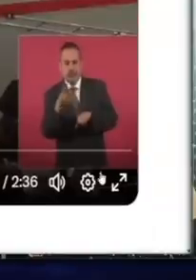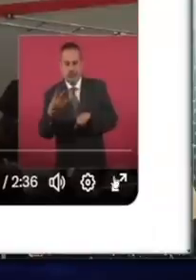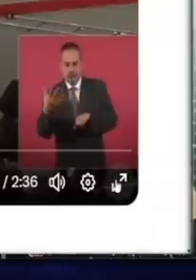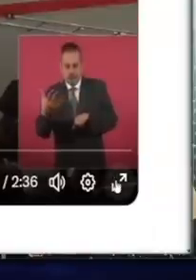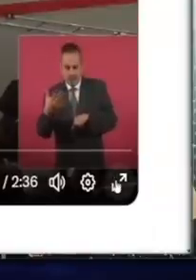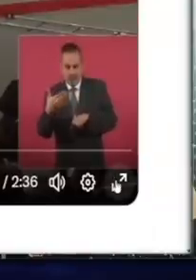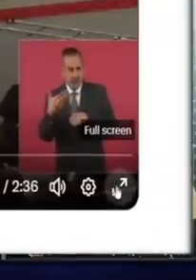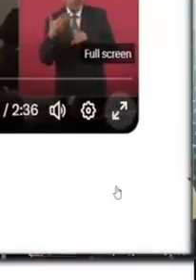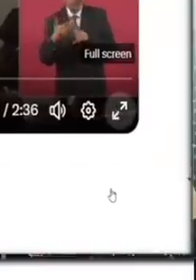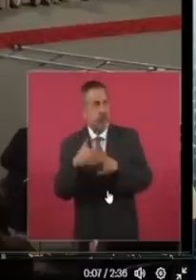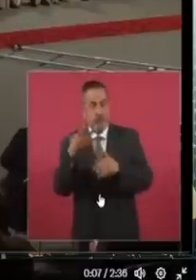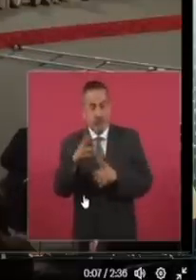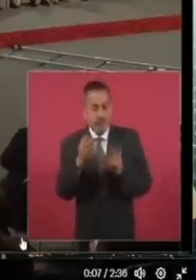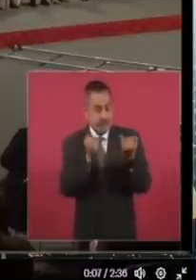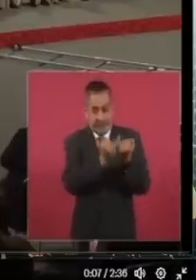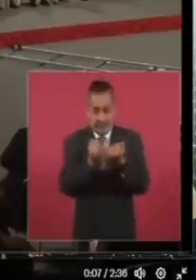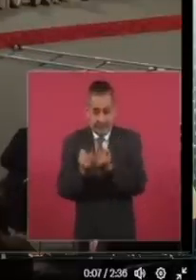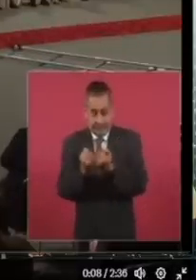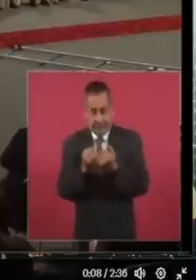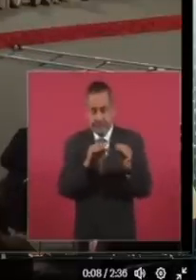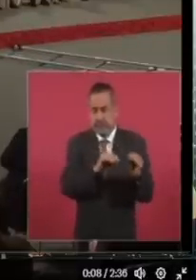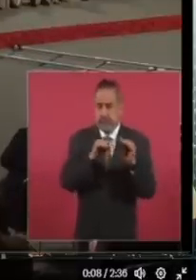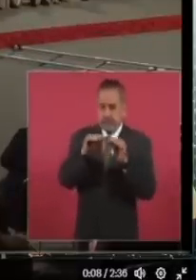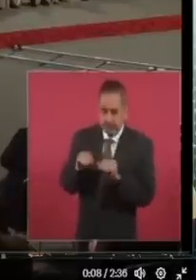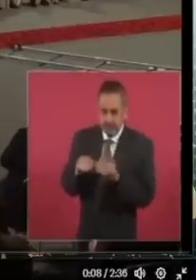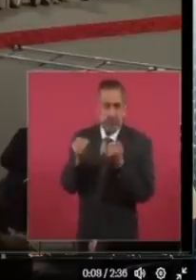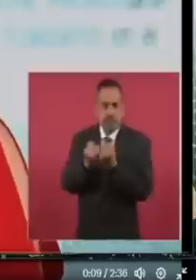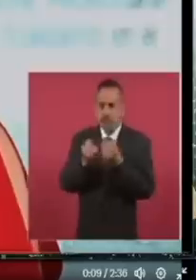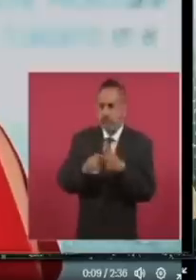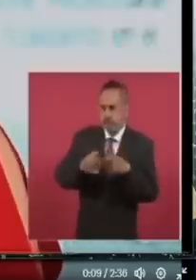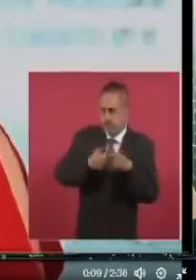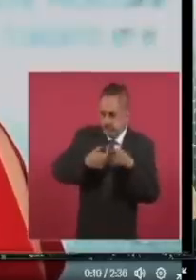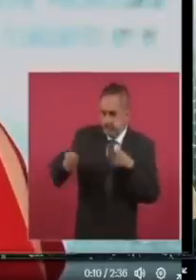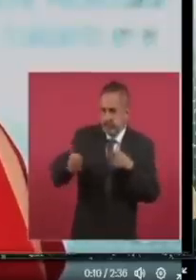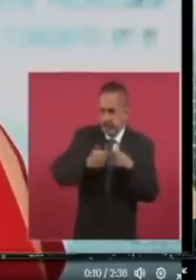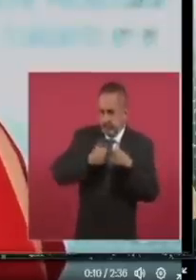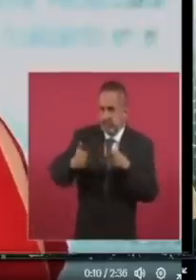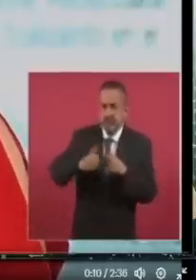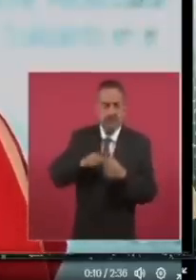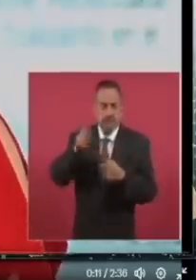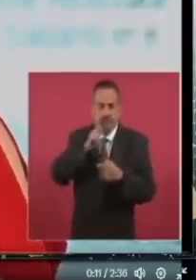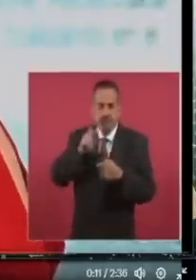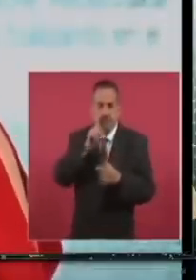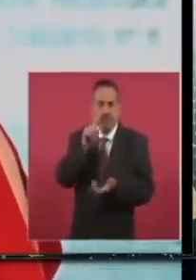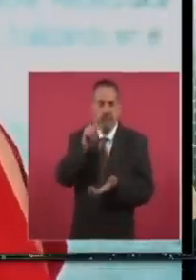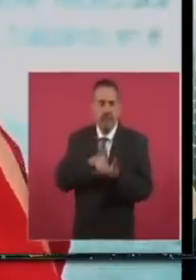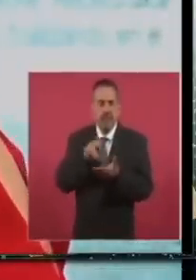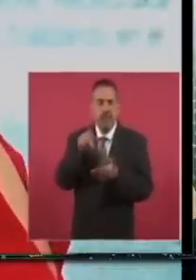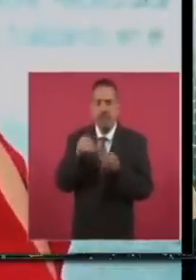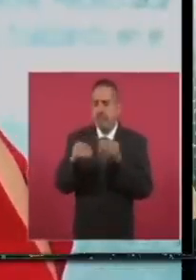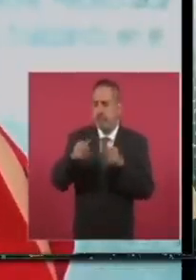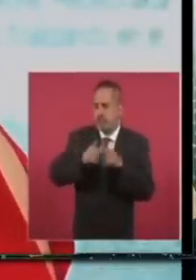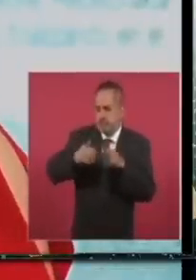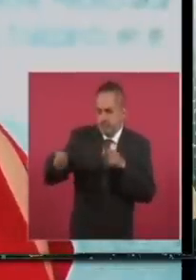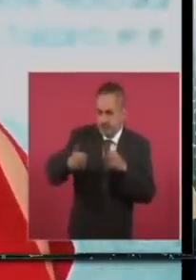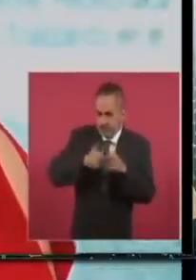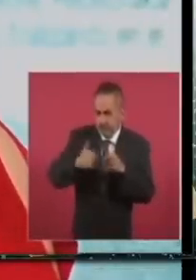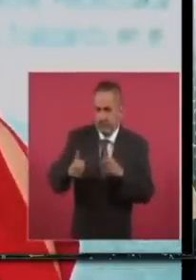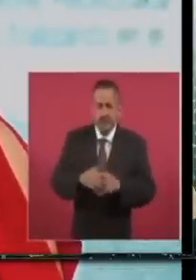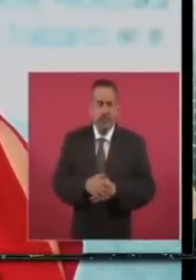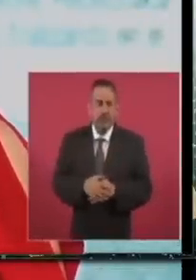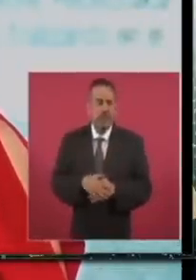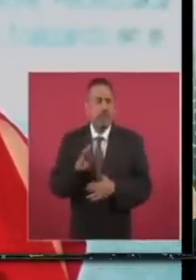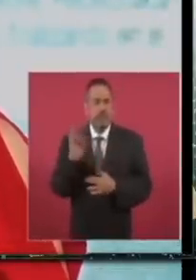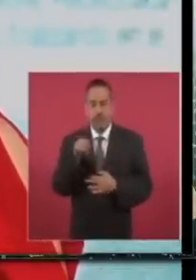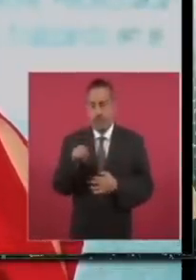5, hasta el 10, que son iguales, serán pruebas en serie con pruebas de 1,000 kilómetros. ¿Qué quiere decir esto? Bueno, si este fuera un tren